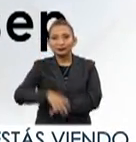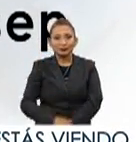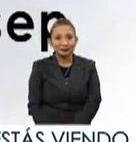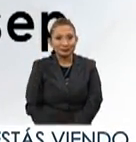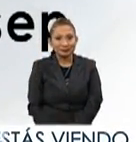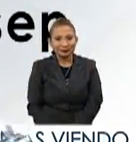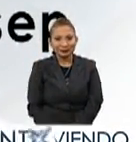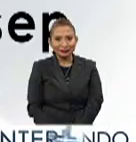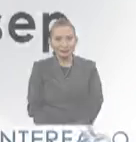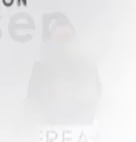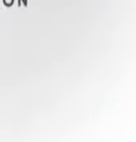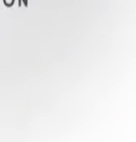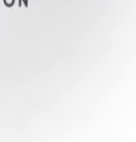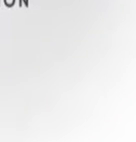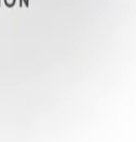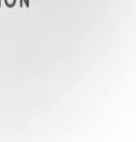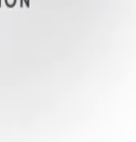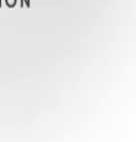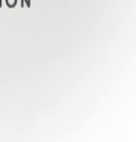www.gov.mx/CEP.